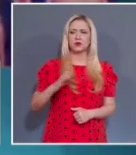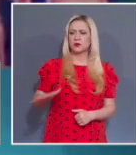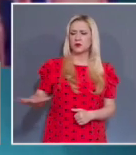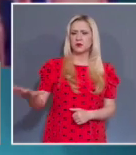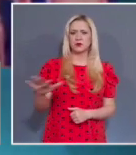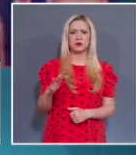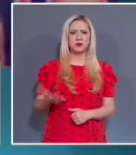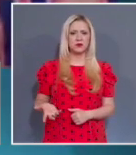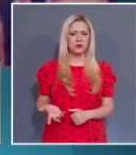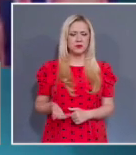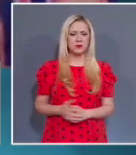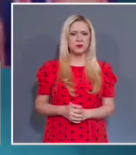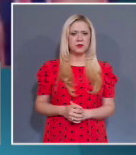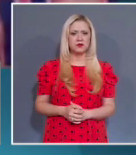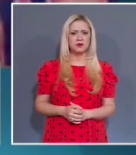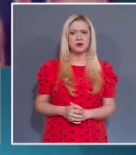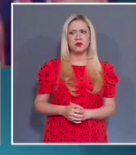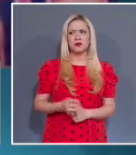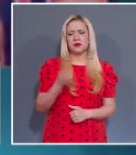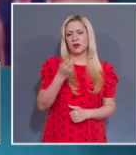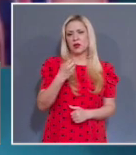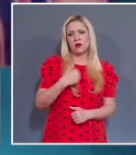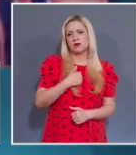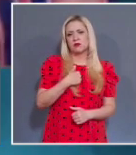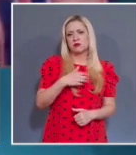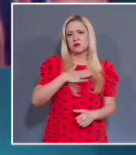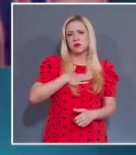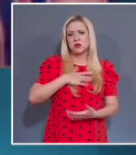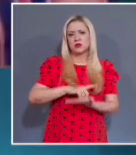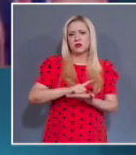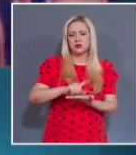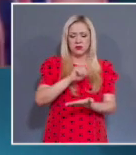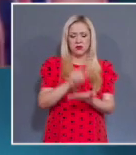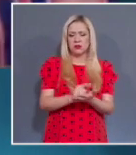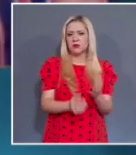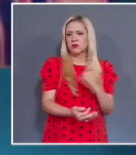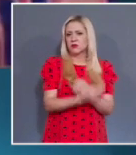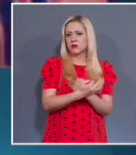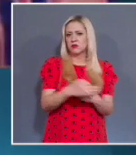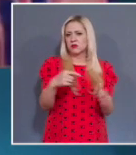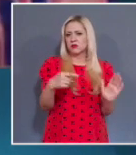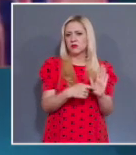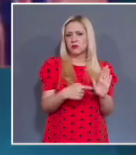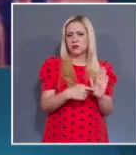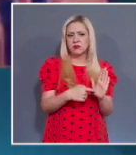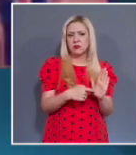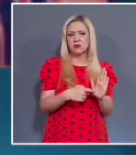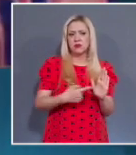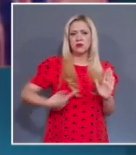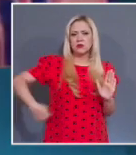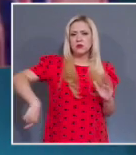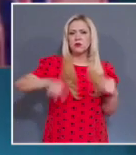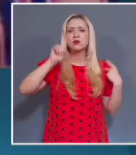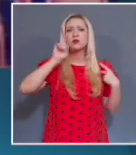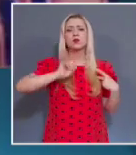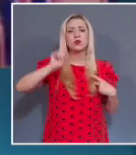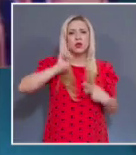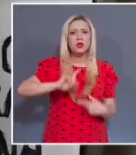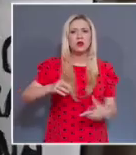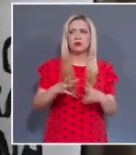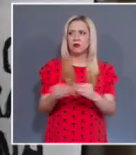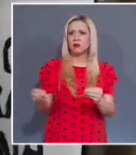muerta, ¿no? En los peores de los casos, por esta incitación de esa familia de mi